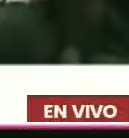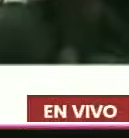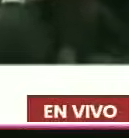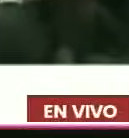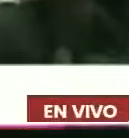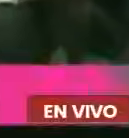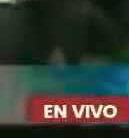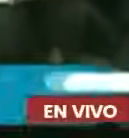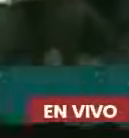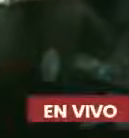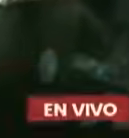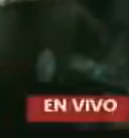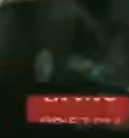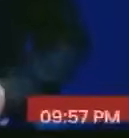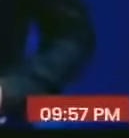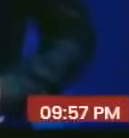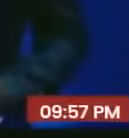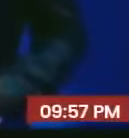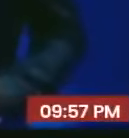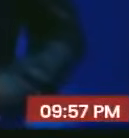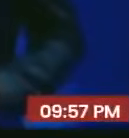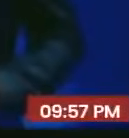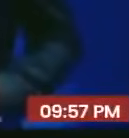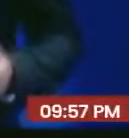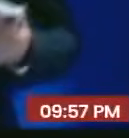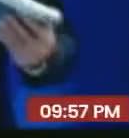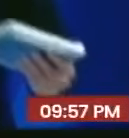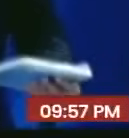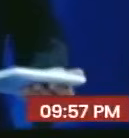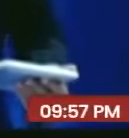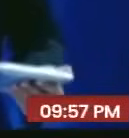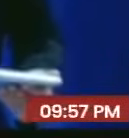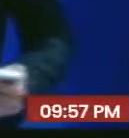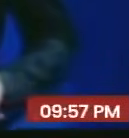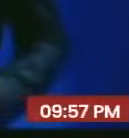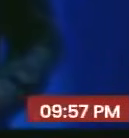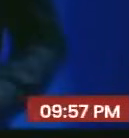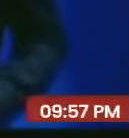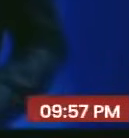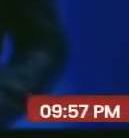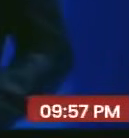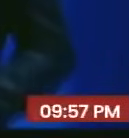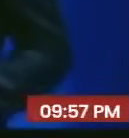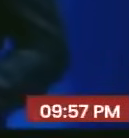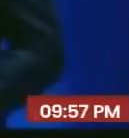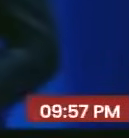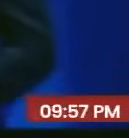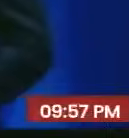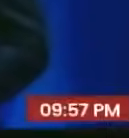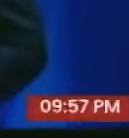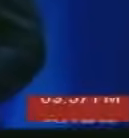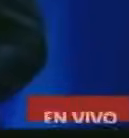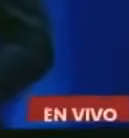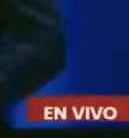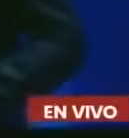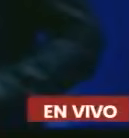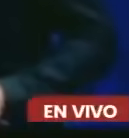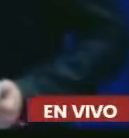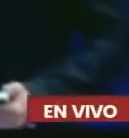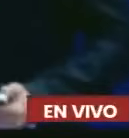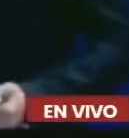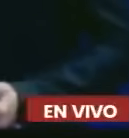Con Maduro Más está dedicado, pues, a esta región que nos acoge el día de hoy, el estado Aragua. Hay aspectos, presidente,